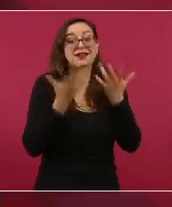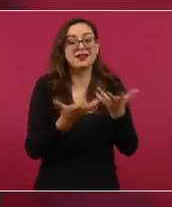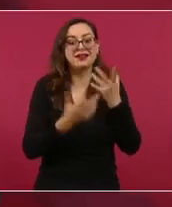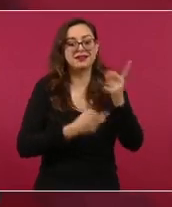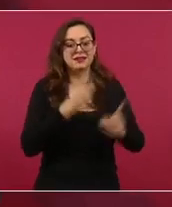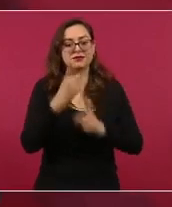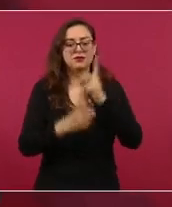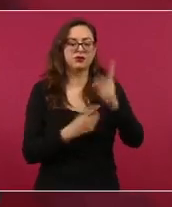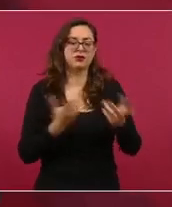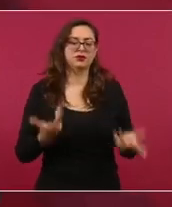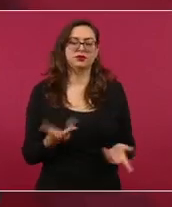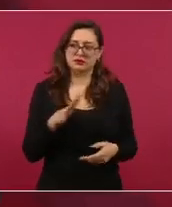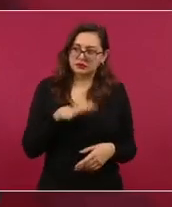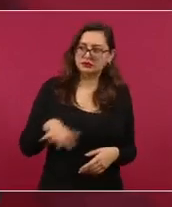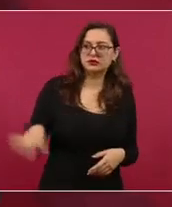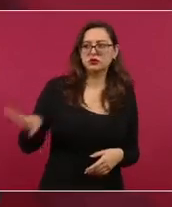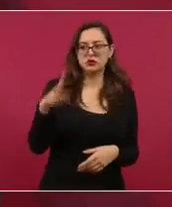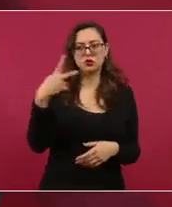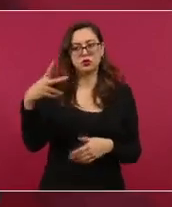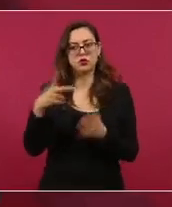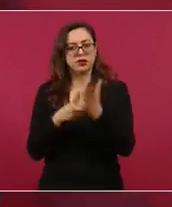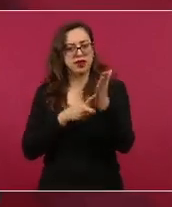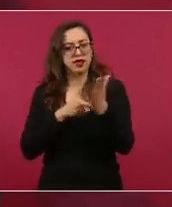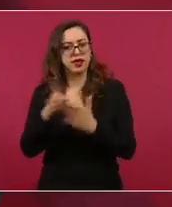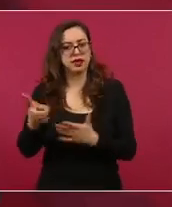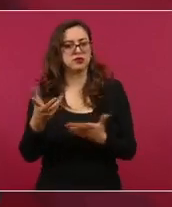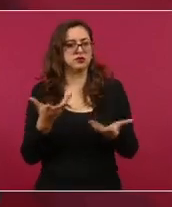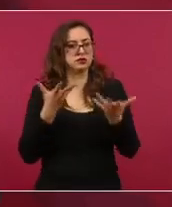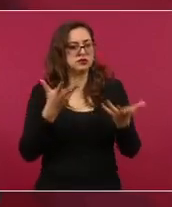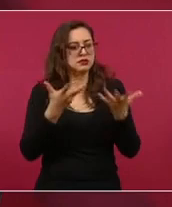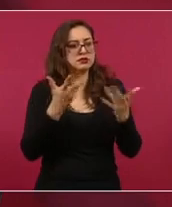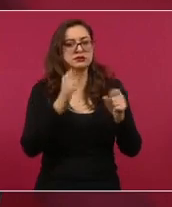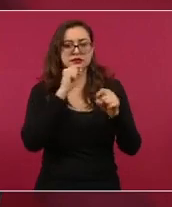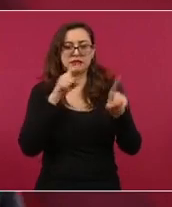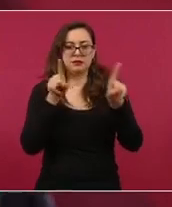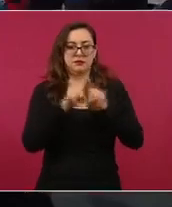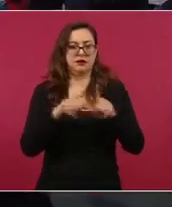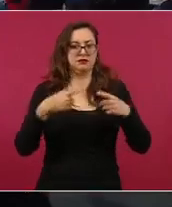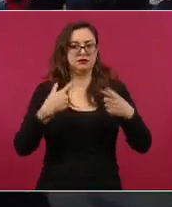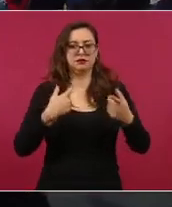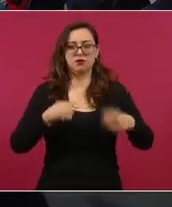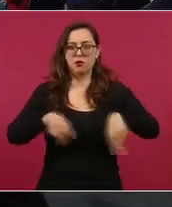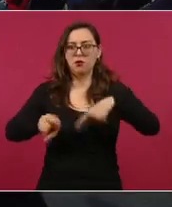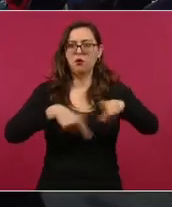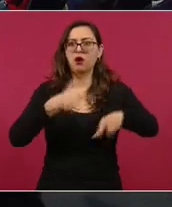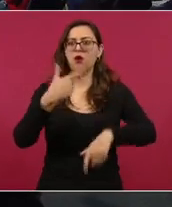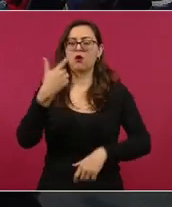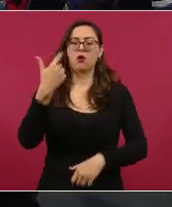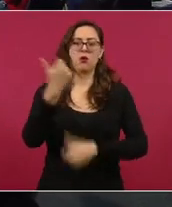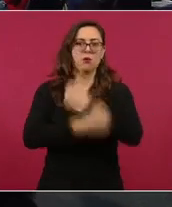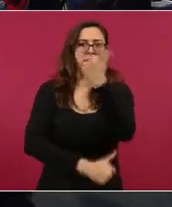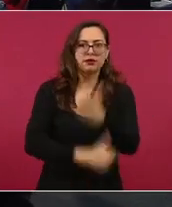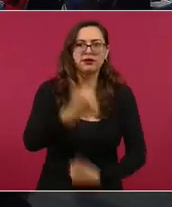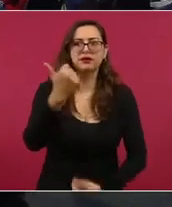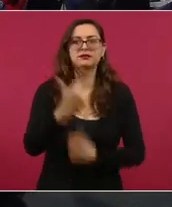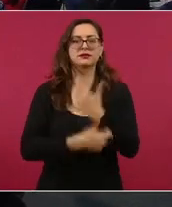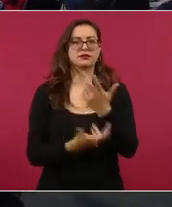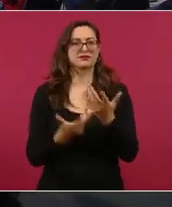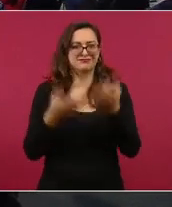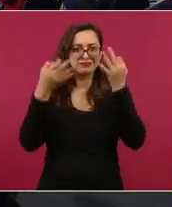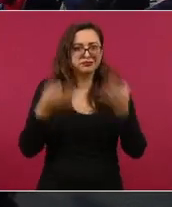y lo merece la afición. Entonces, lo que tú estás proponiendo pues es bueno.